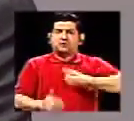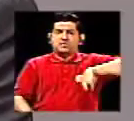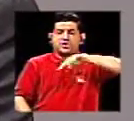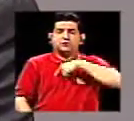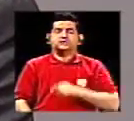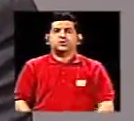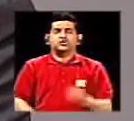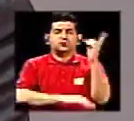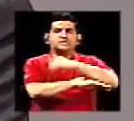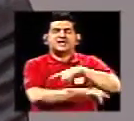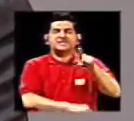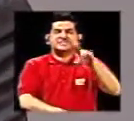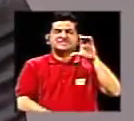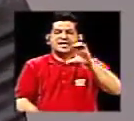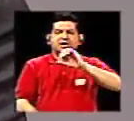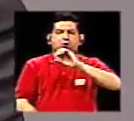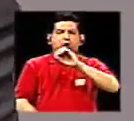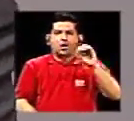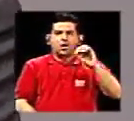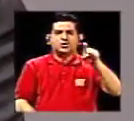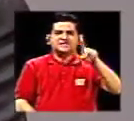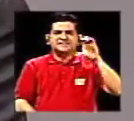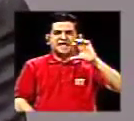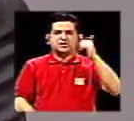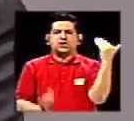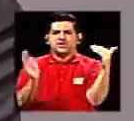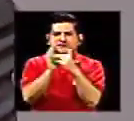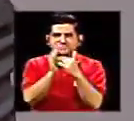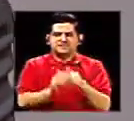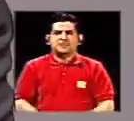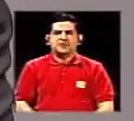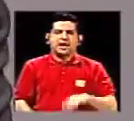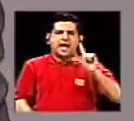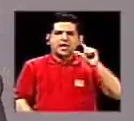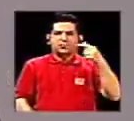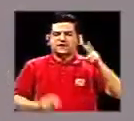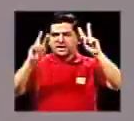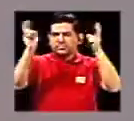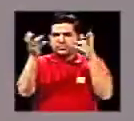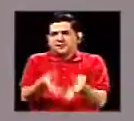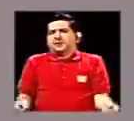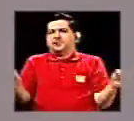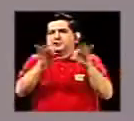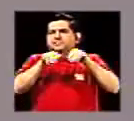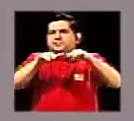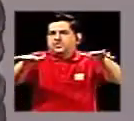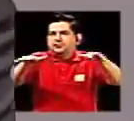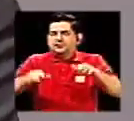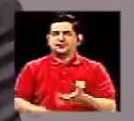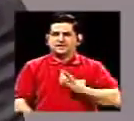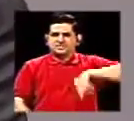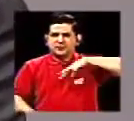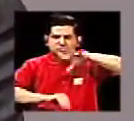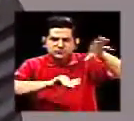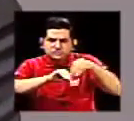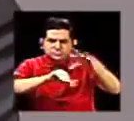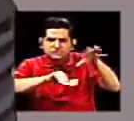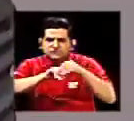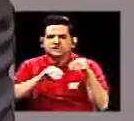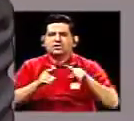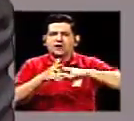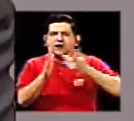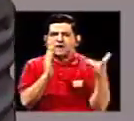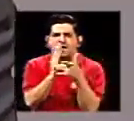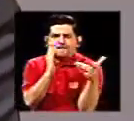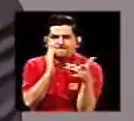días de 100, 110,000. Uh-huh. El tema Luis uh-huh es un tema fundamental en la uh-huh red. Entonces incorporamos muchas herramientas